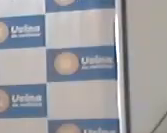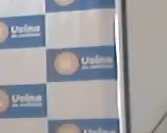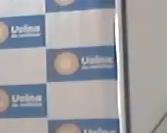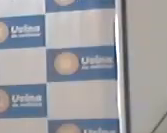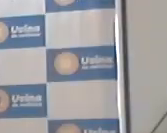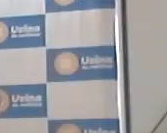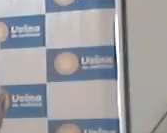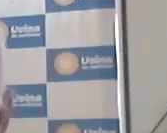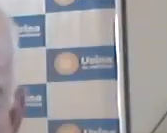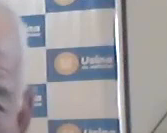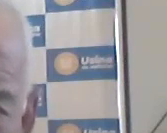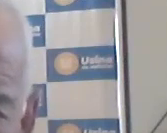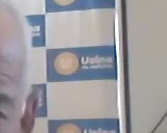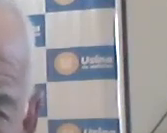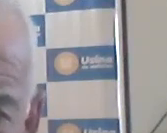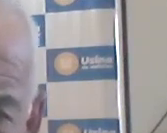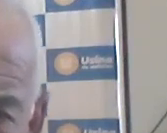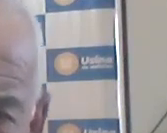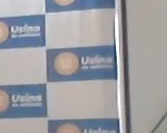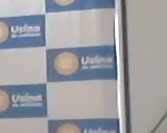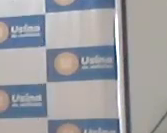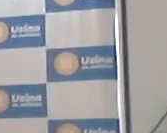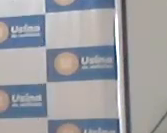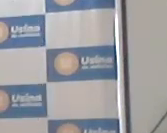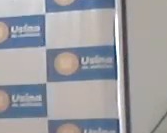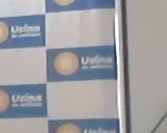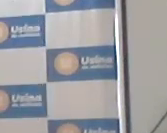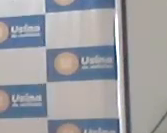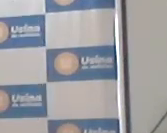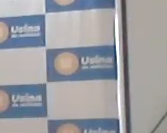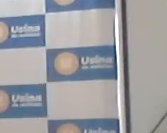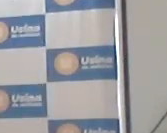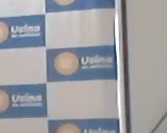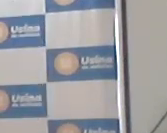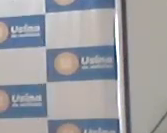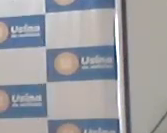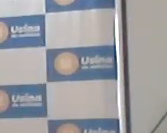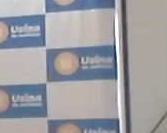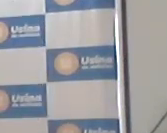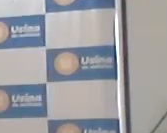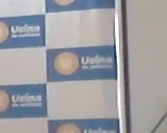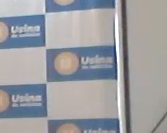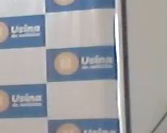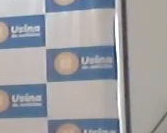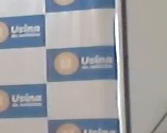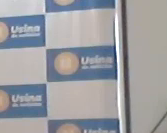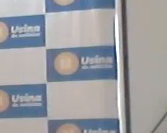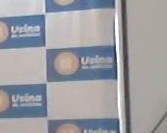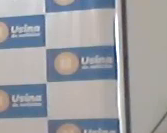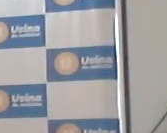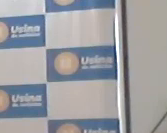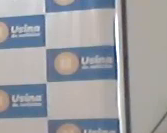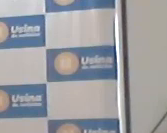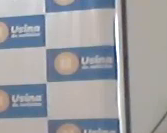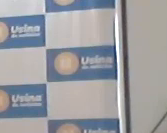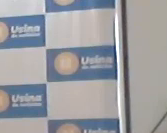un trabajo bastante álgido, como te decía, votamos la... No, de lo que respecta al poder legislativo, nosotros tuvimos,